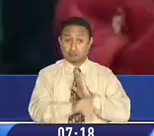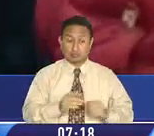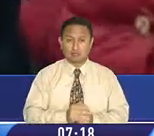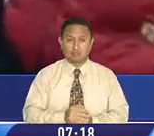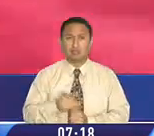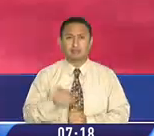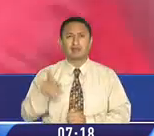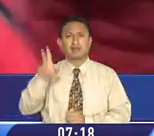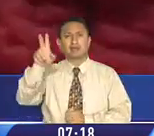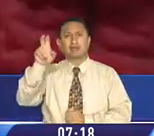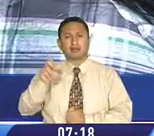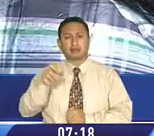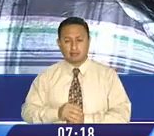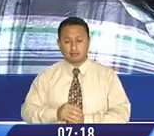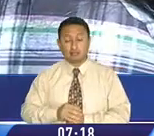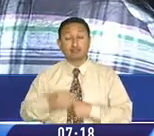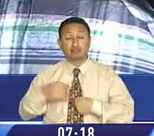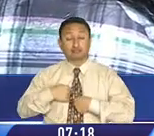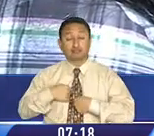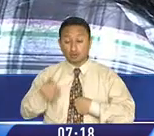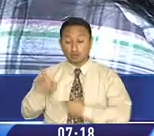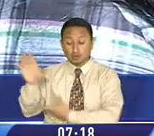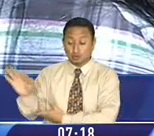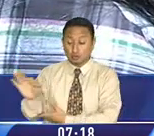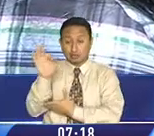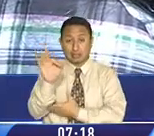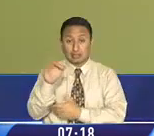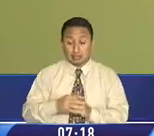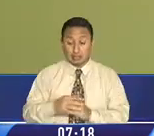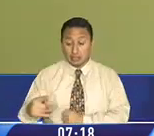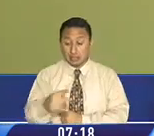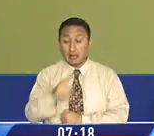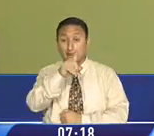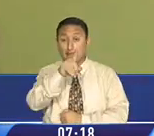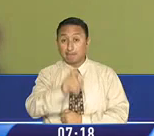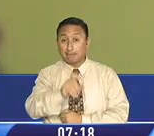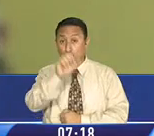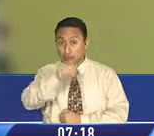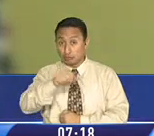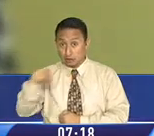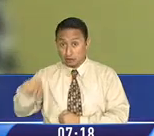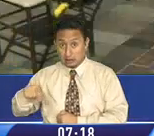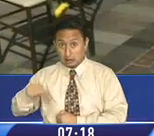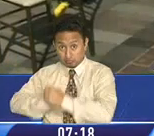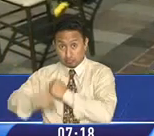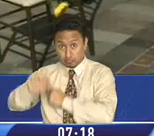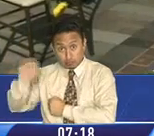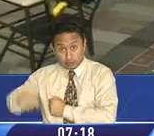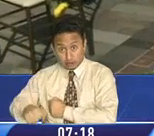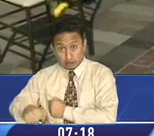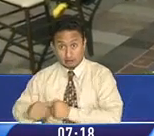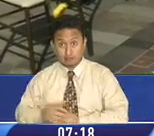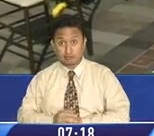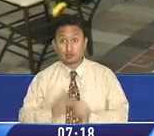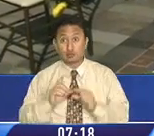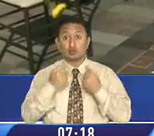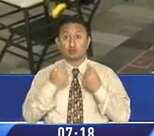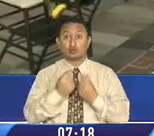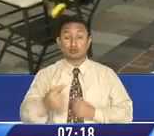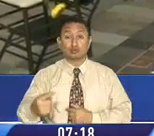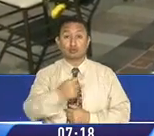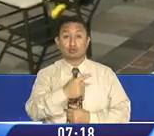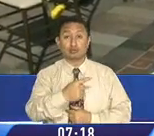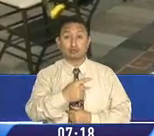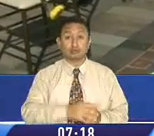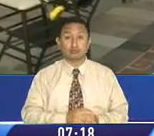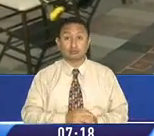suspenda la aplicación de pedir la autorización al representante de la menor de edad para que pueda abortar. Varios grupos sociales que están de acuerdo con el aborto